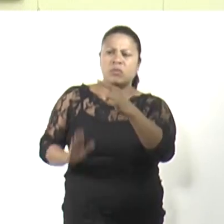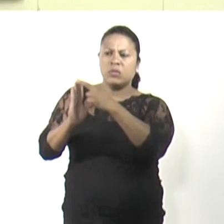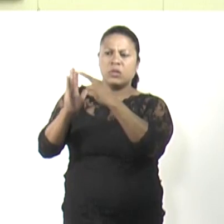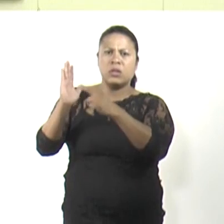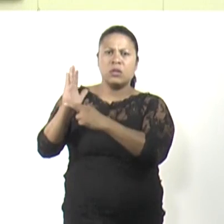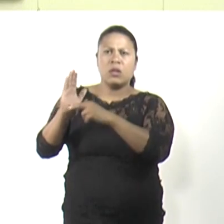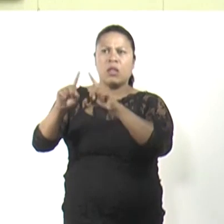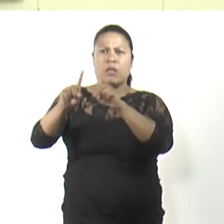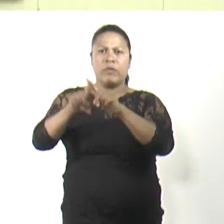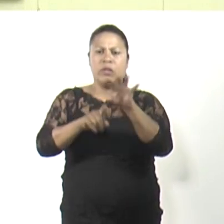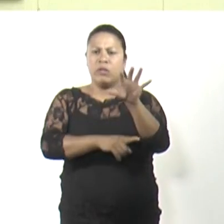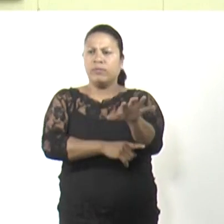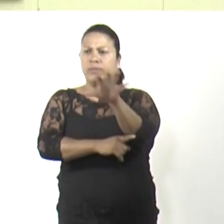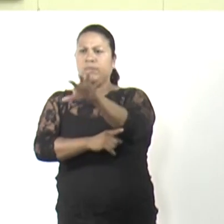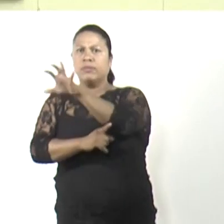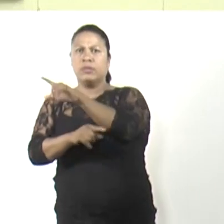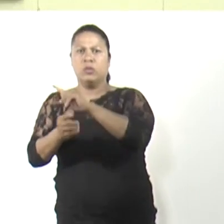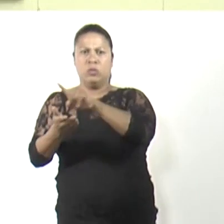aplican estos espacios,